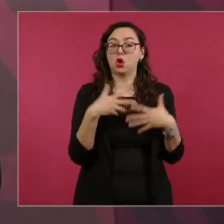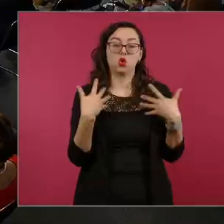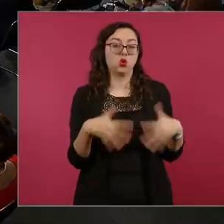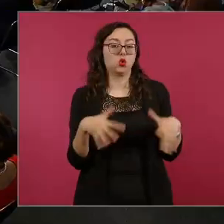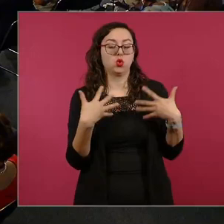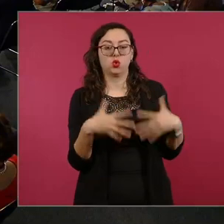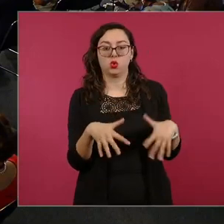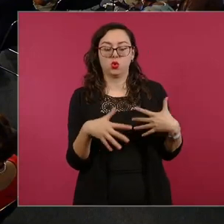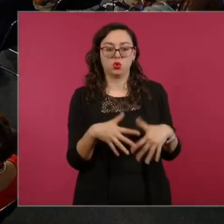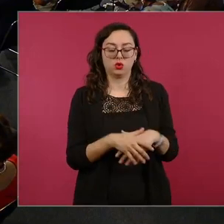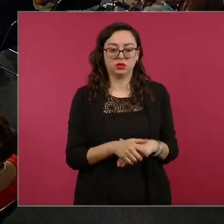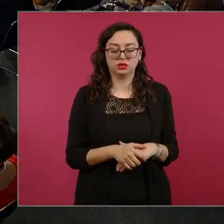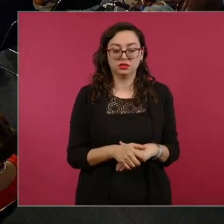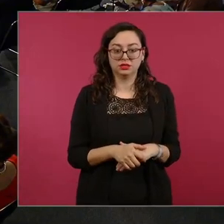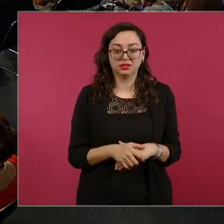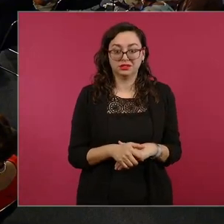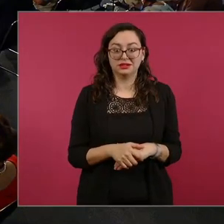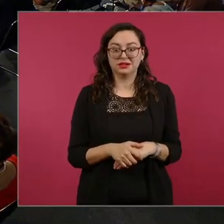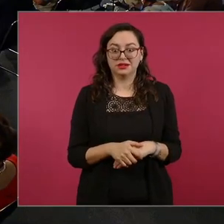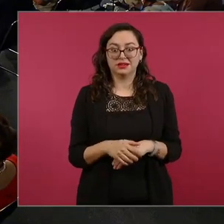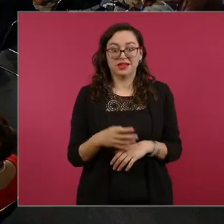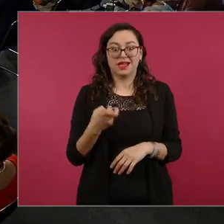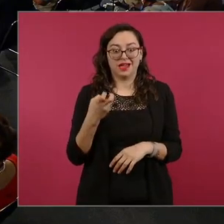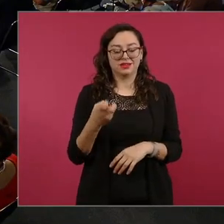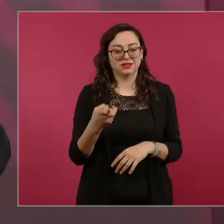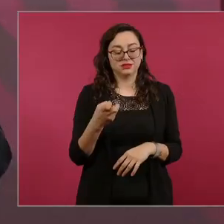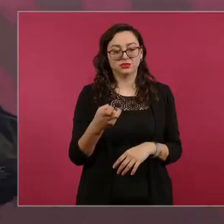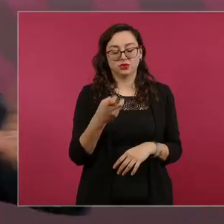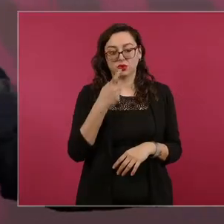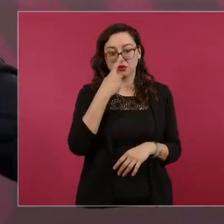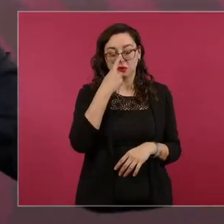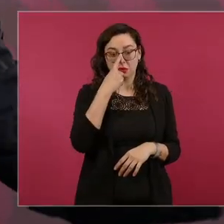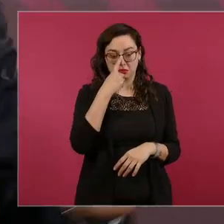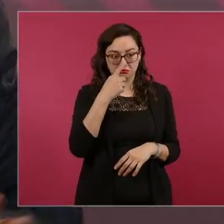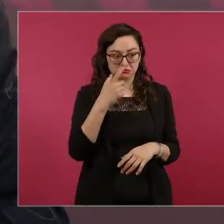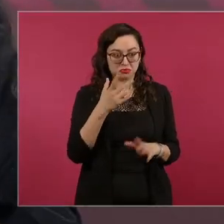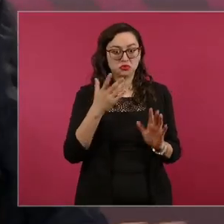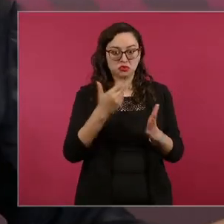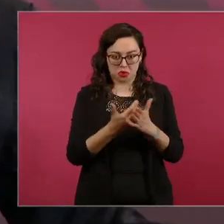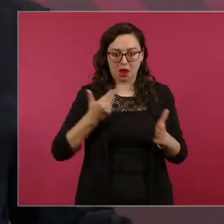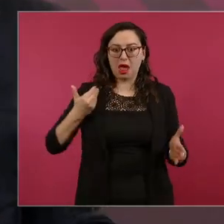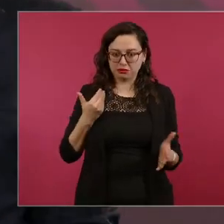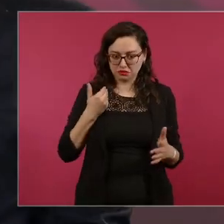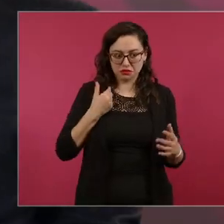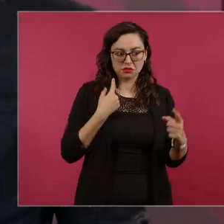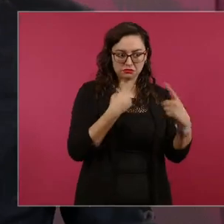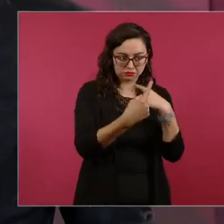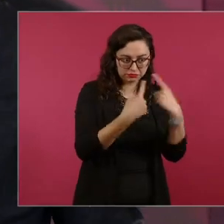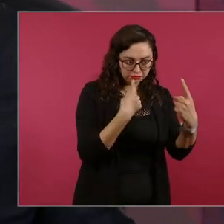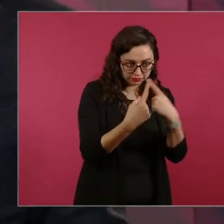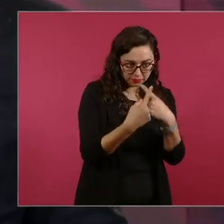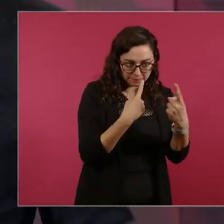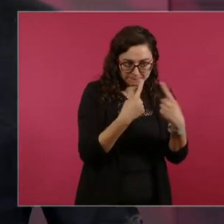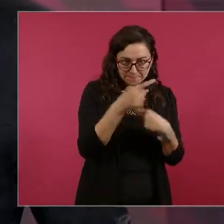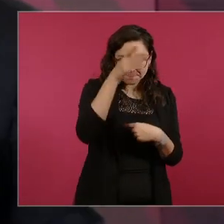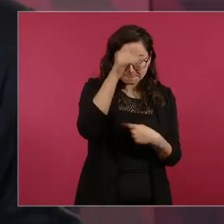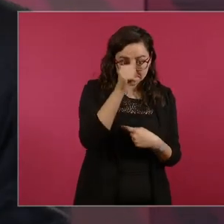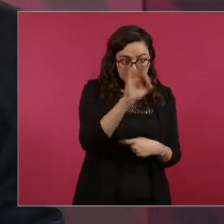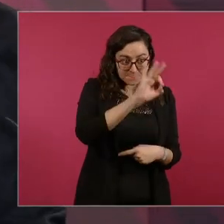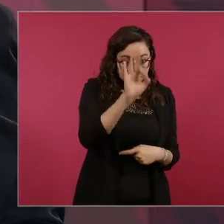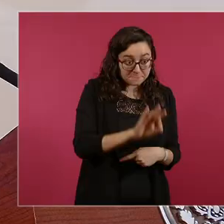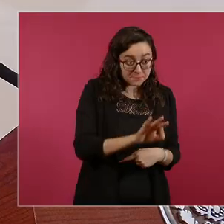entonces ya no, no, no, no, lo único es